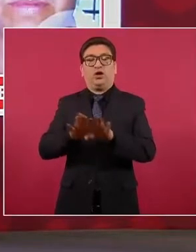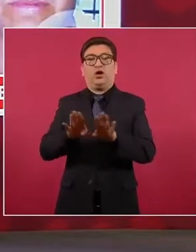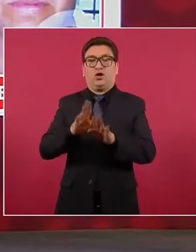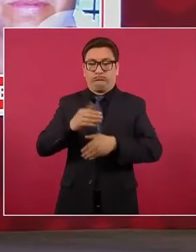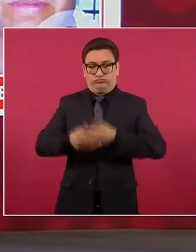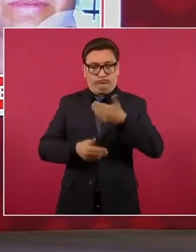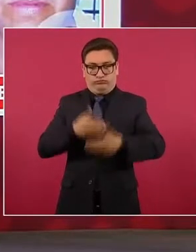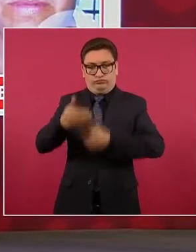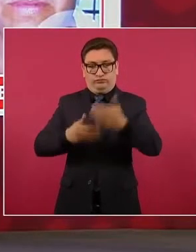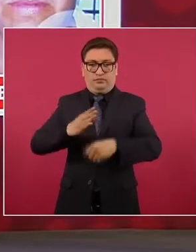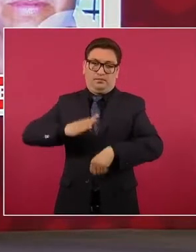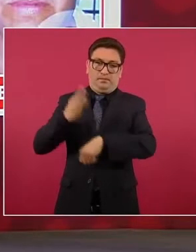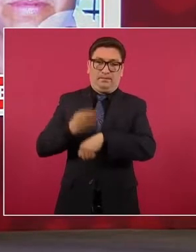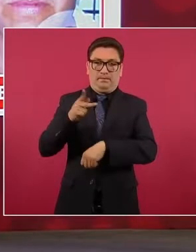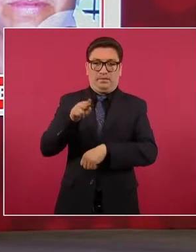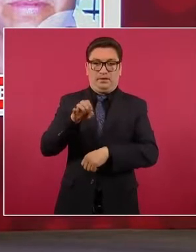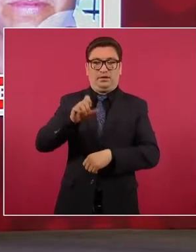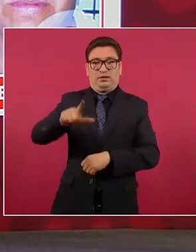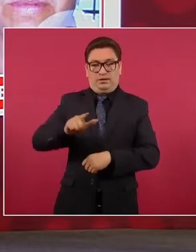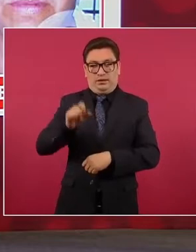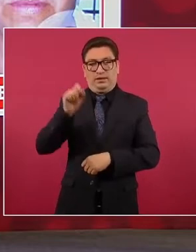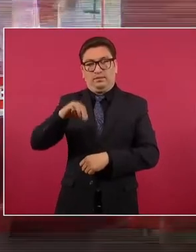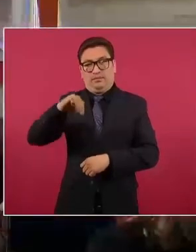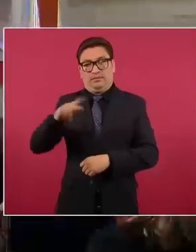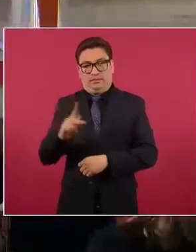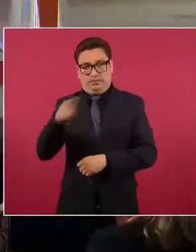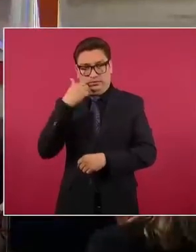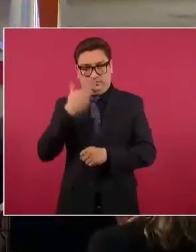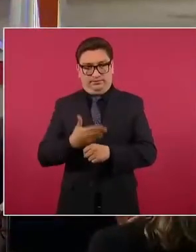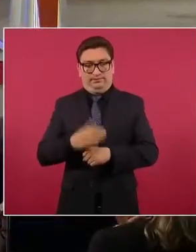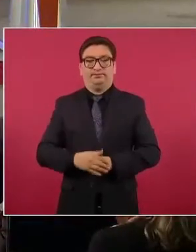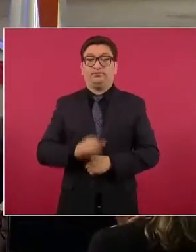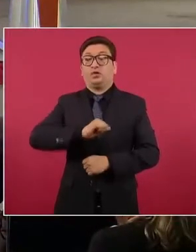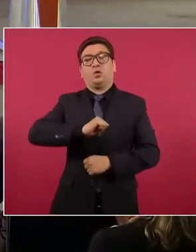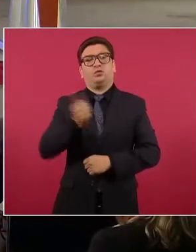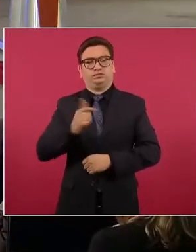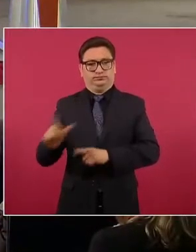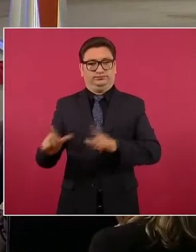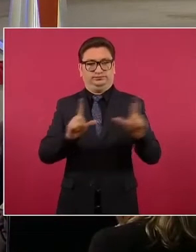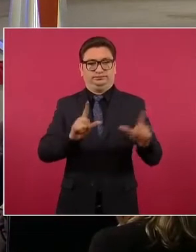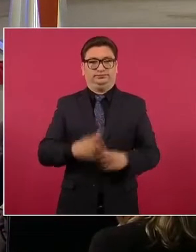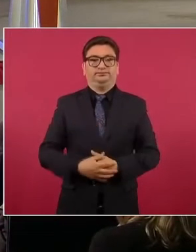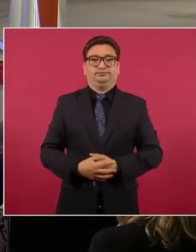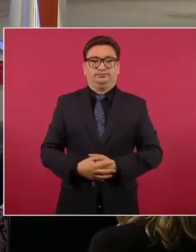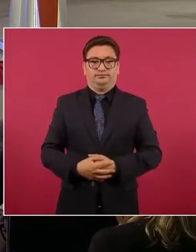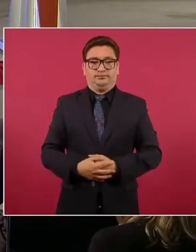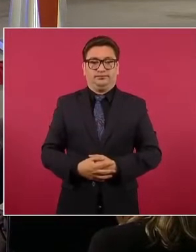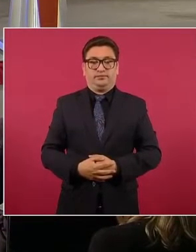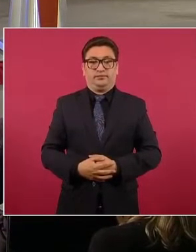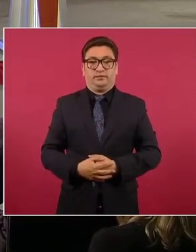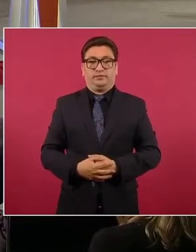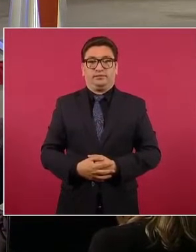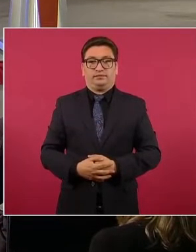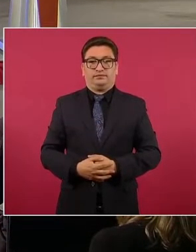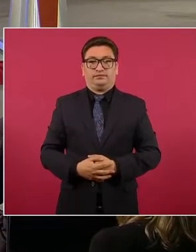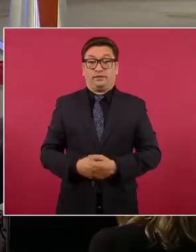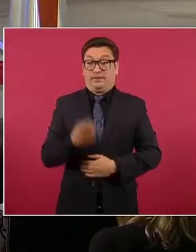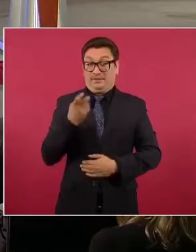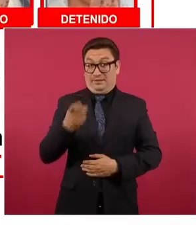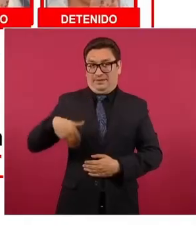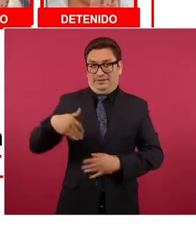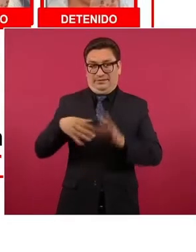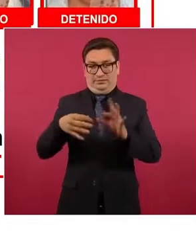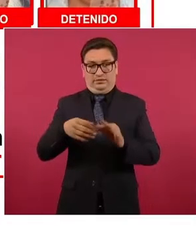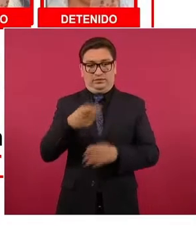a proceso penal por parte del Ministerio Público. Siguiente. Por estos hechos han sido